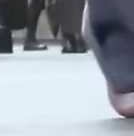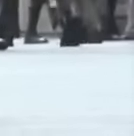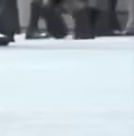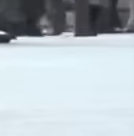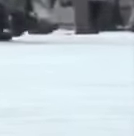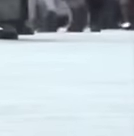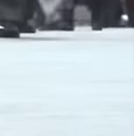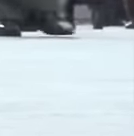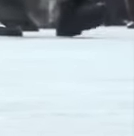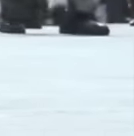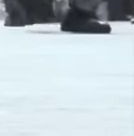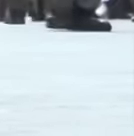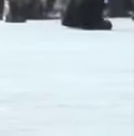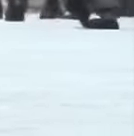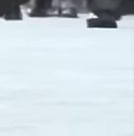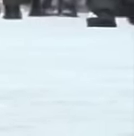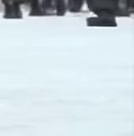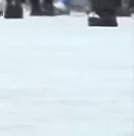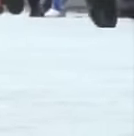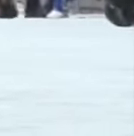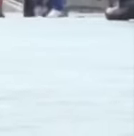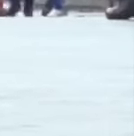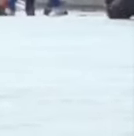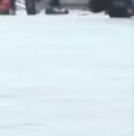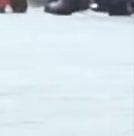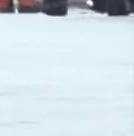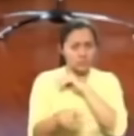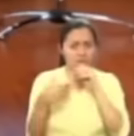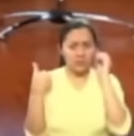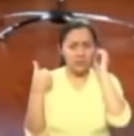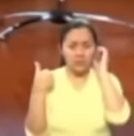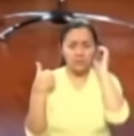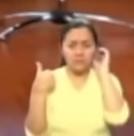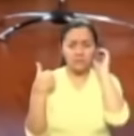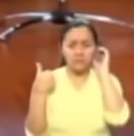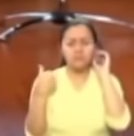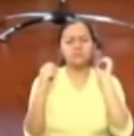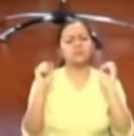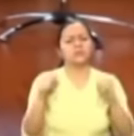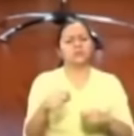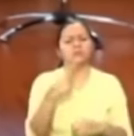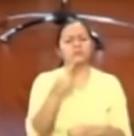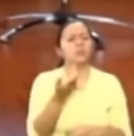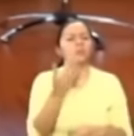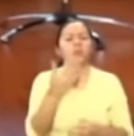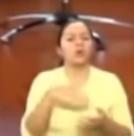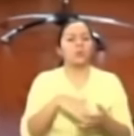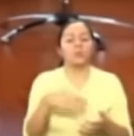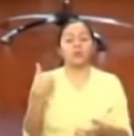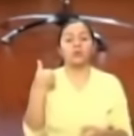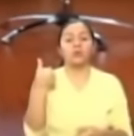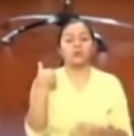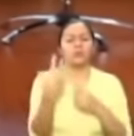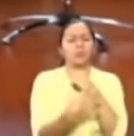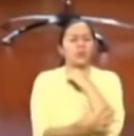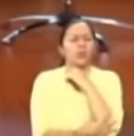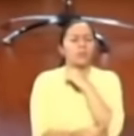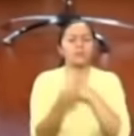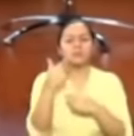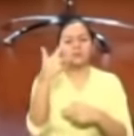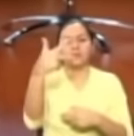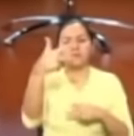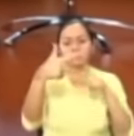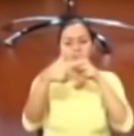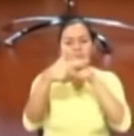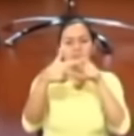lo señala José Rosero Moncayo, exsecretario ejecutivo del Instituto Nacional de Estadísticas y Censos, quien explicó la nueva modalidad